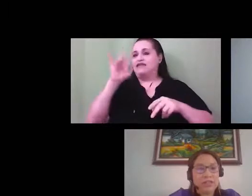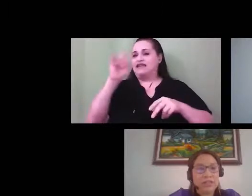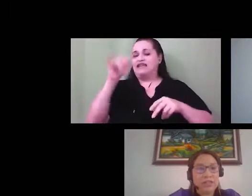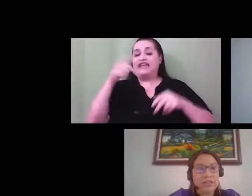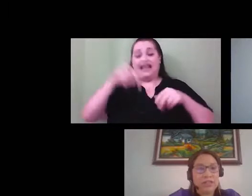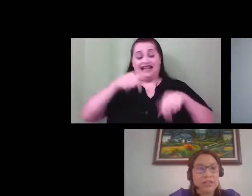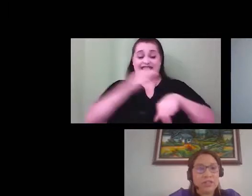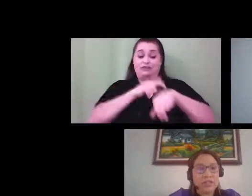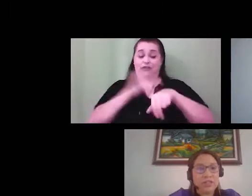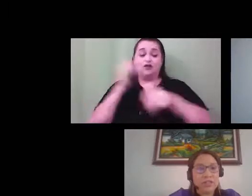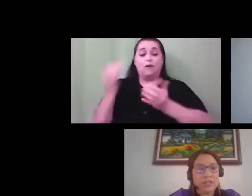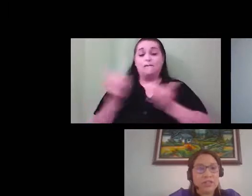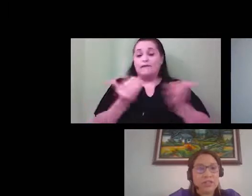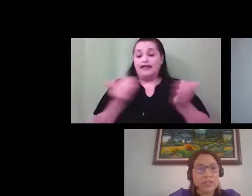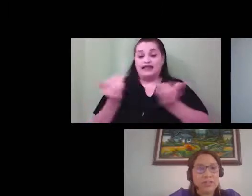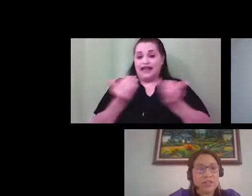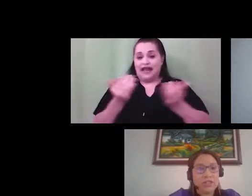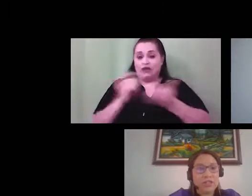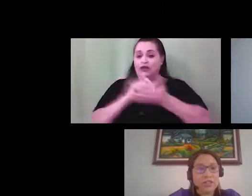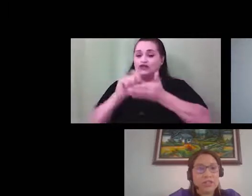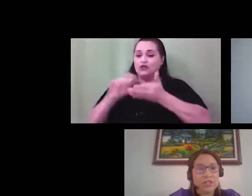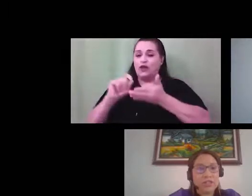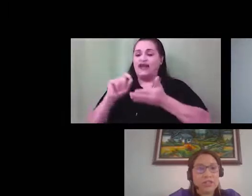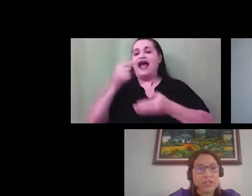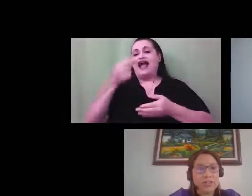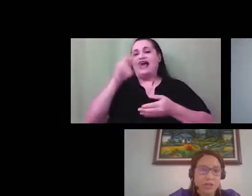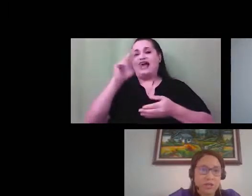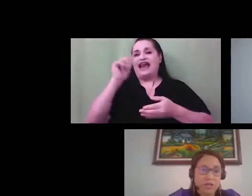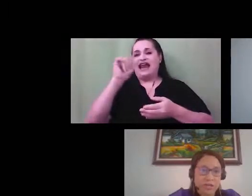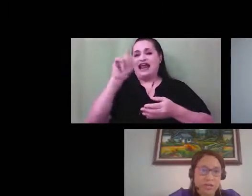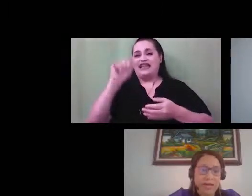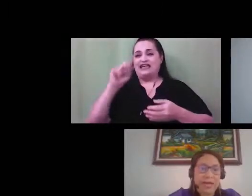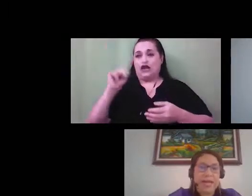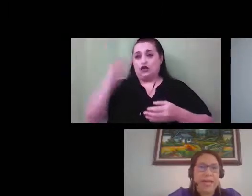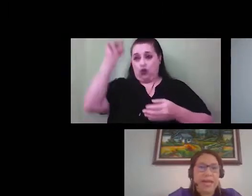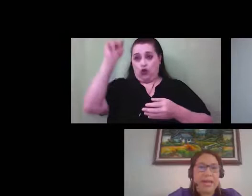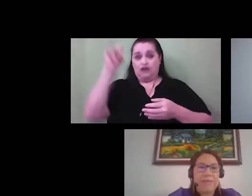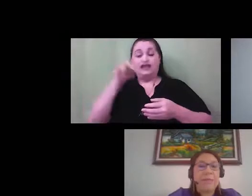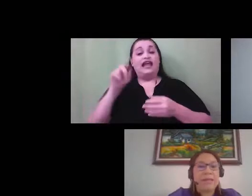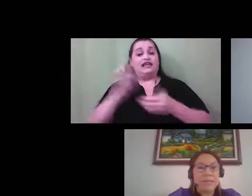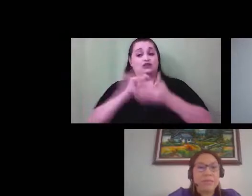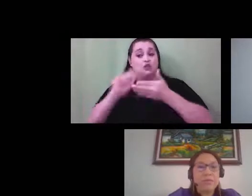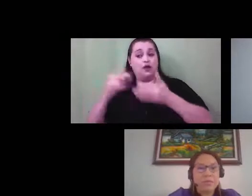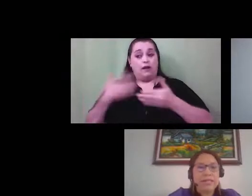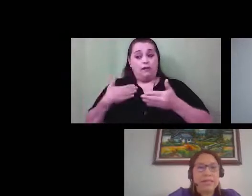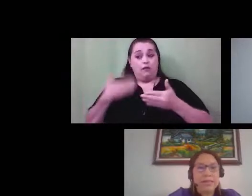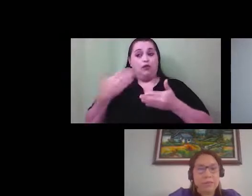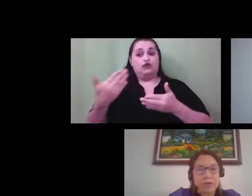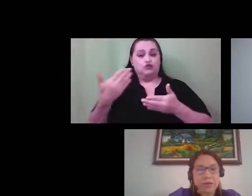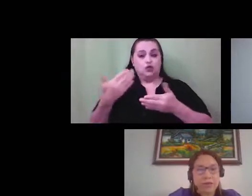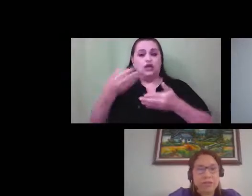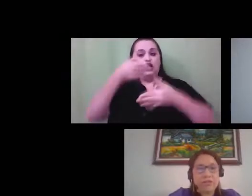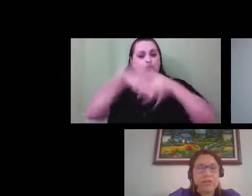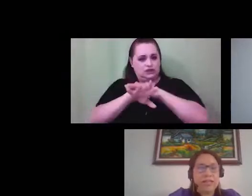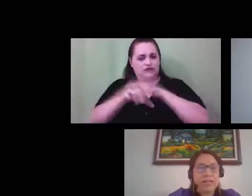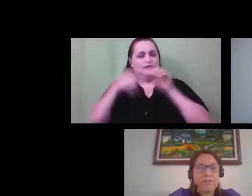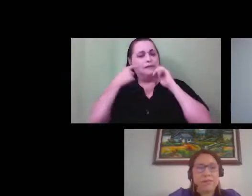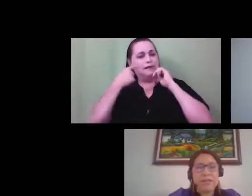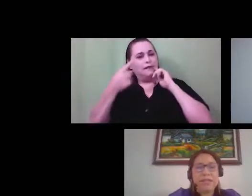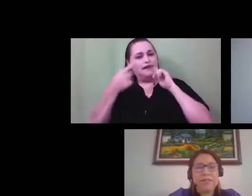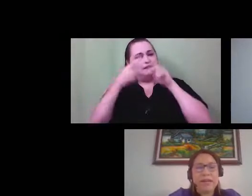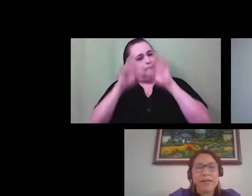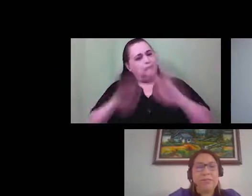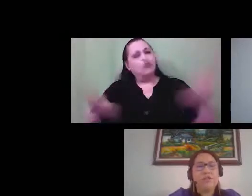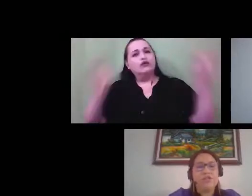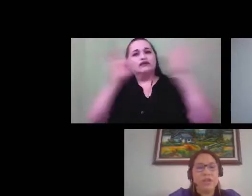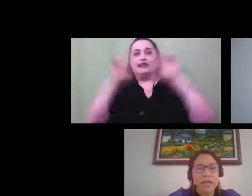en la escuela de Granadilla Norte, que es una escuela con vocación inclusiva. Me parece importante, por el contexto en el que vamos